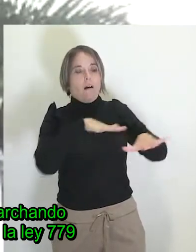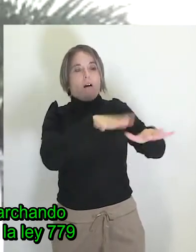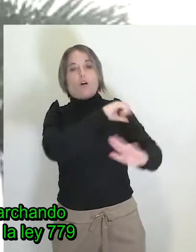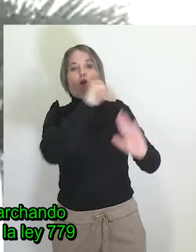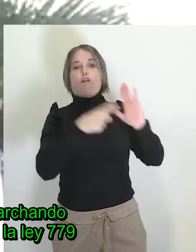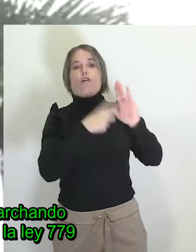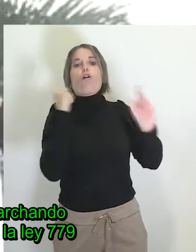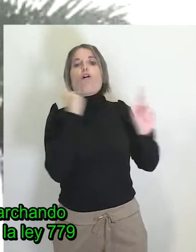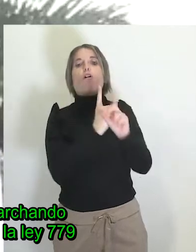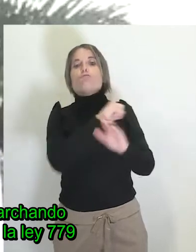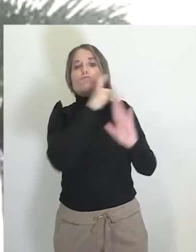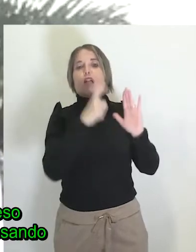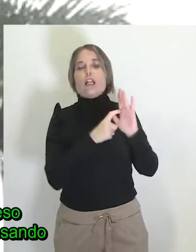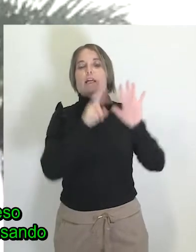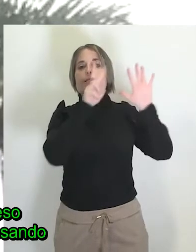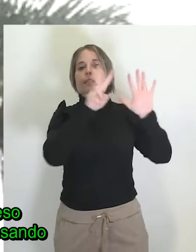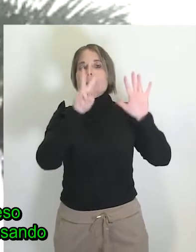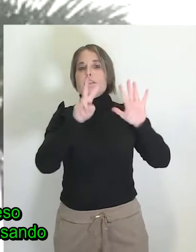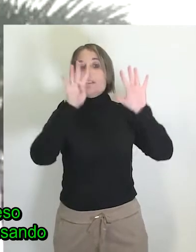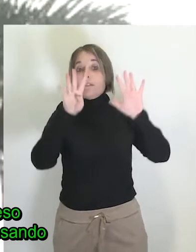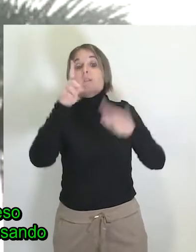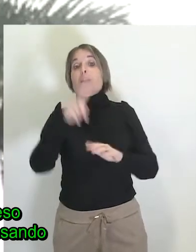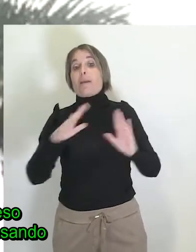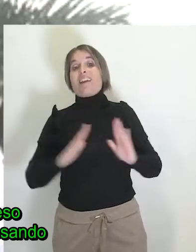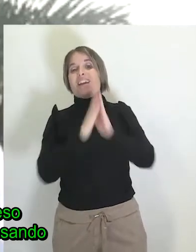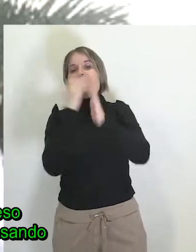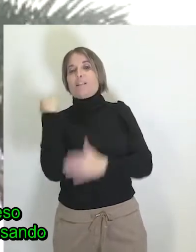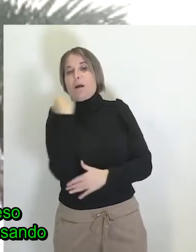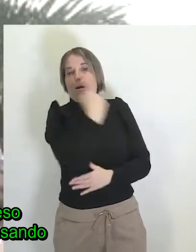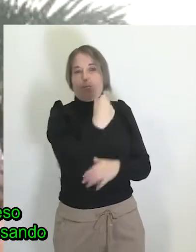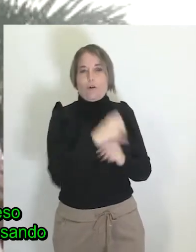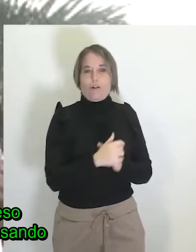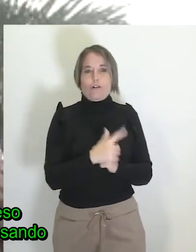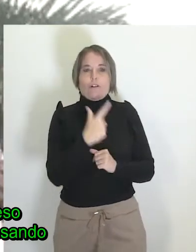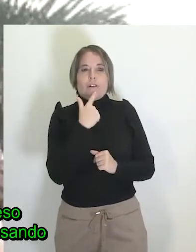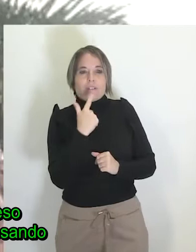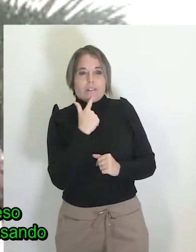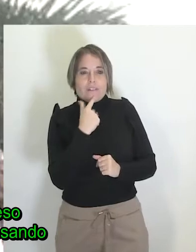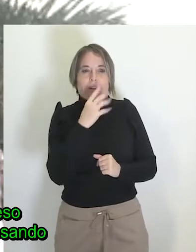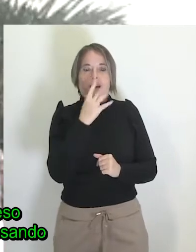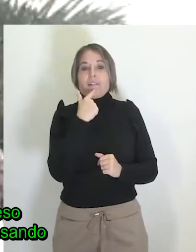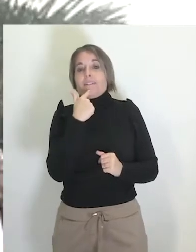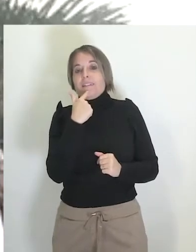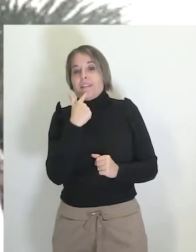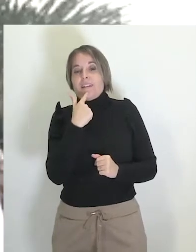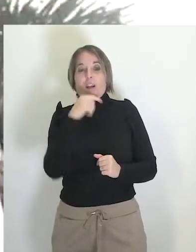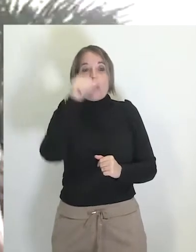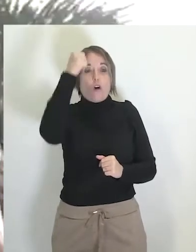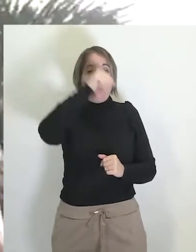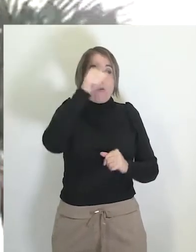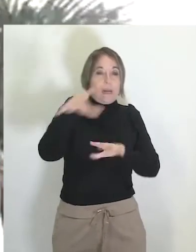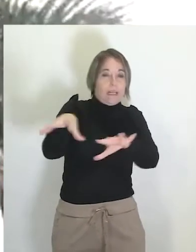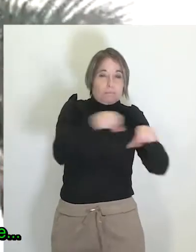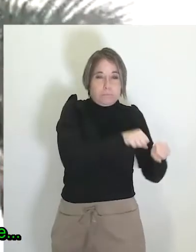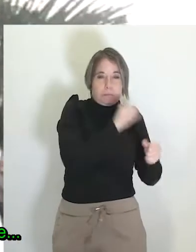inconstitucional la ley 779 y a una iglesia respaldando eso porque decían de que estaban apresando a muchos